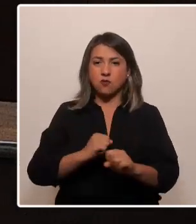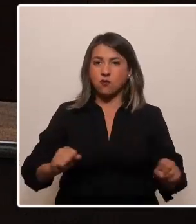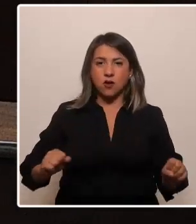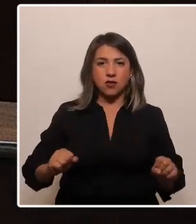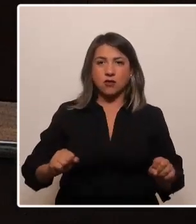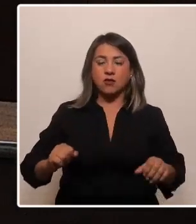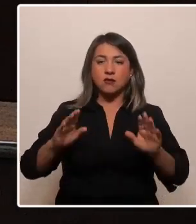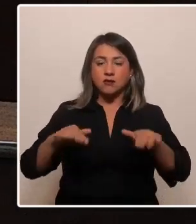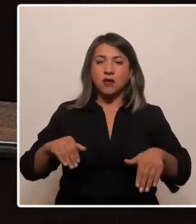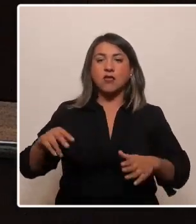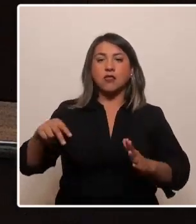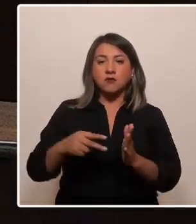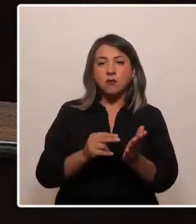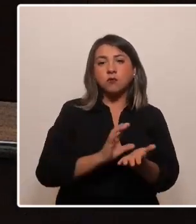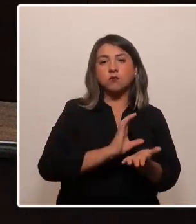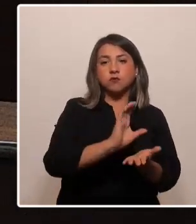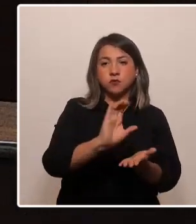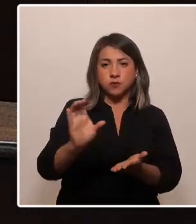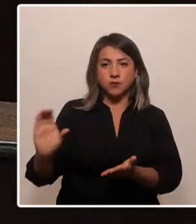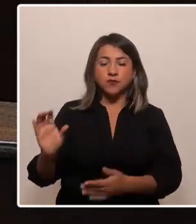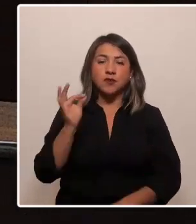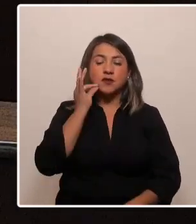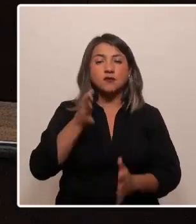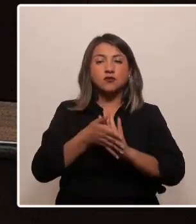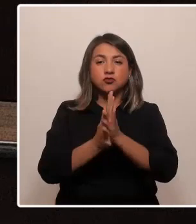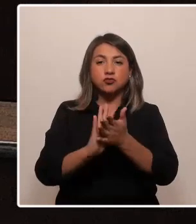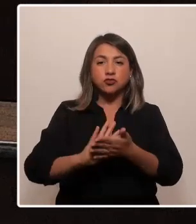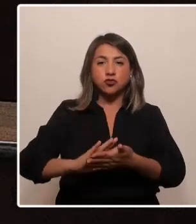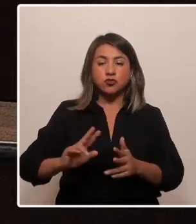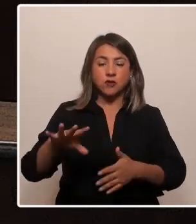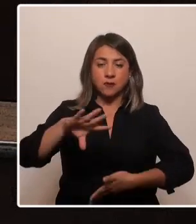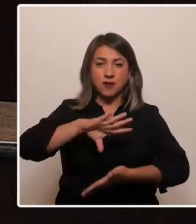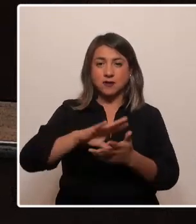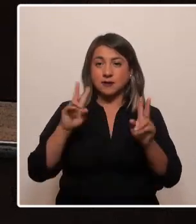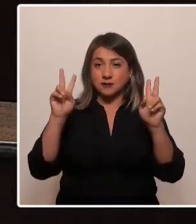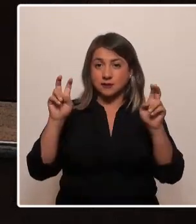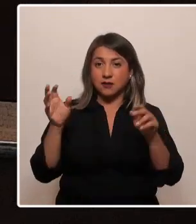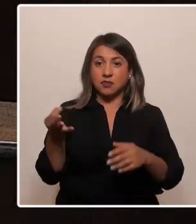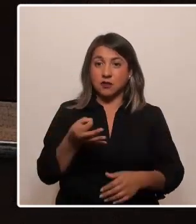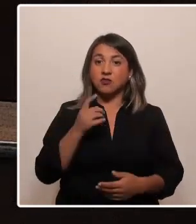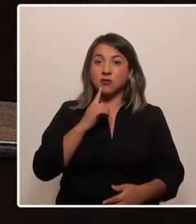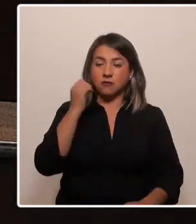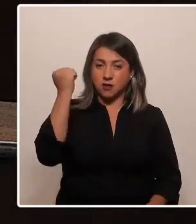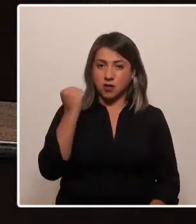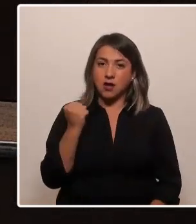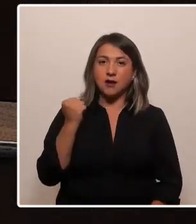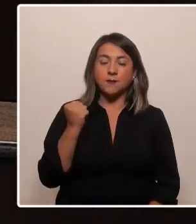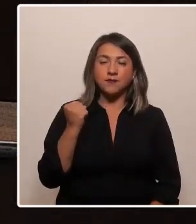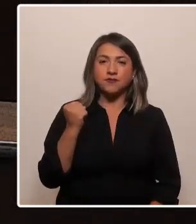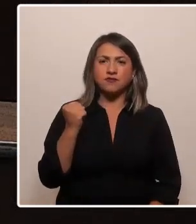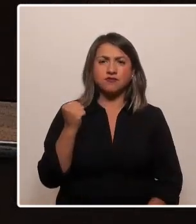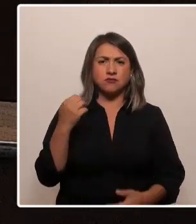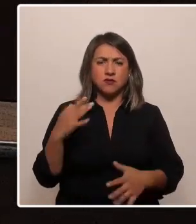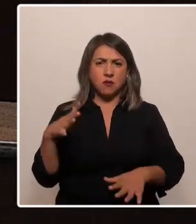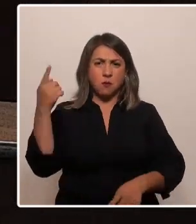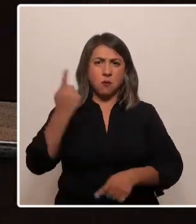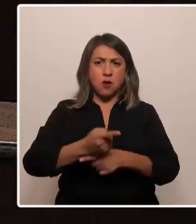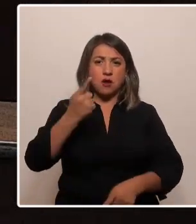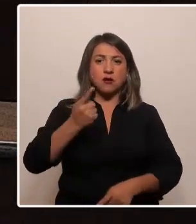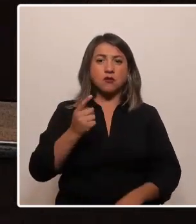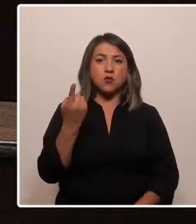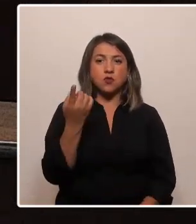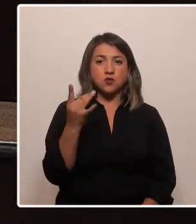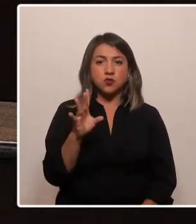los ingresos o riqueza en el país, cierro comillas. A contrapelo de este totalitarismo, hoy se nos presenta